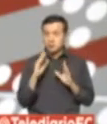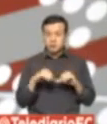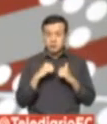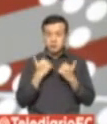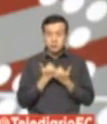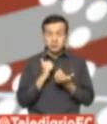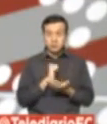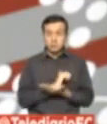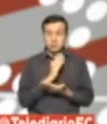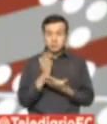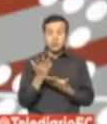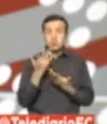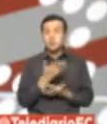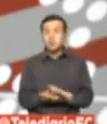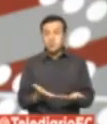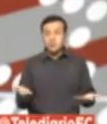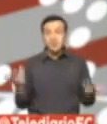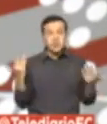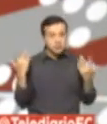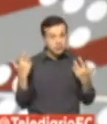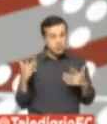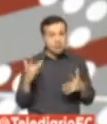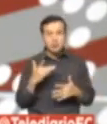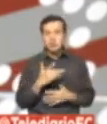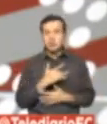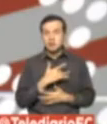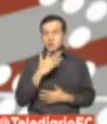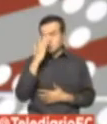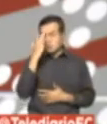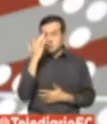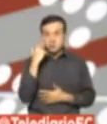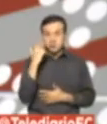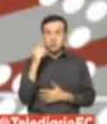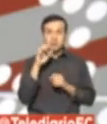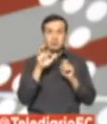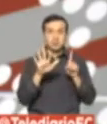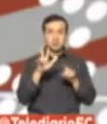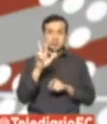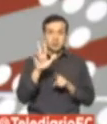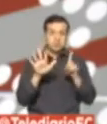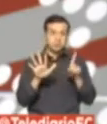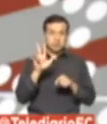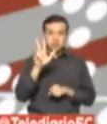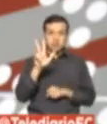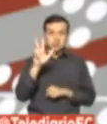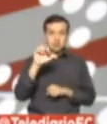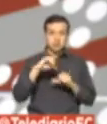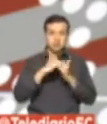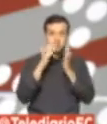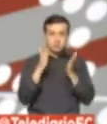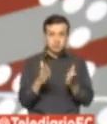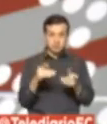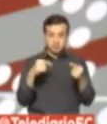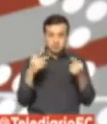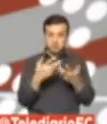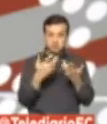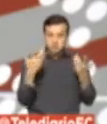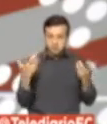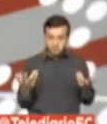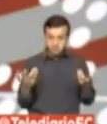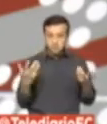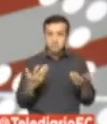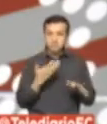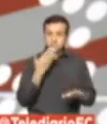Asamblea lamentablemente ha sufrido un desgaste, no porque los 63 legisladores, que somos una oposición minoritaria